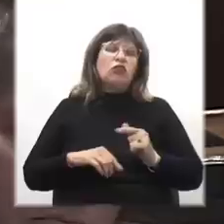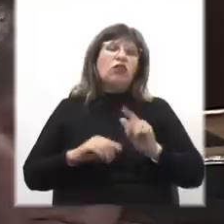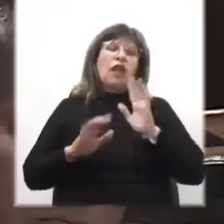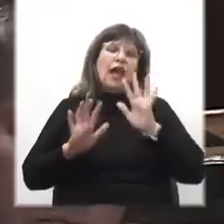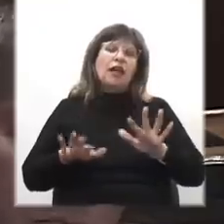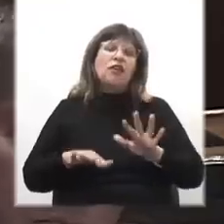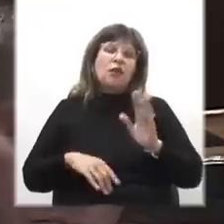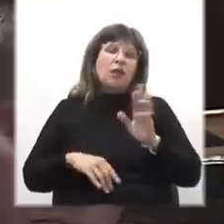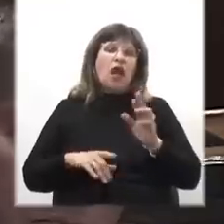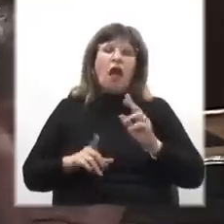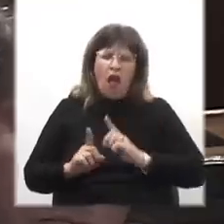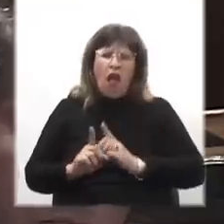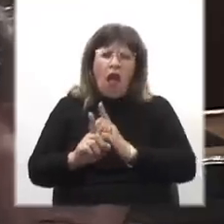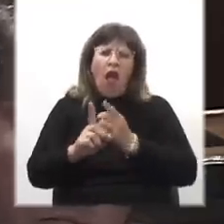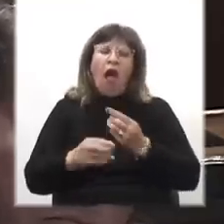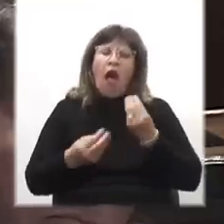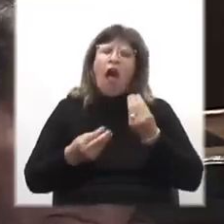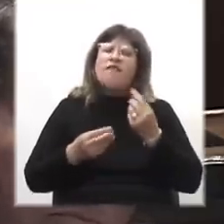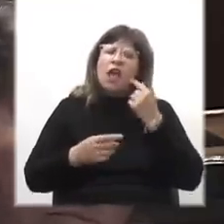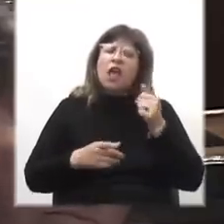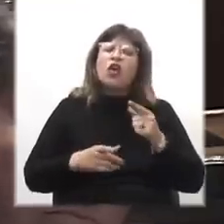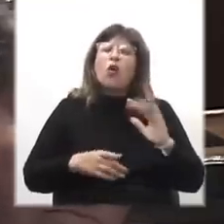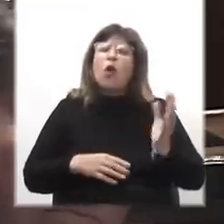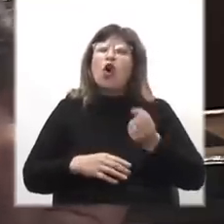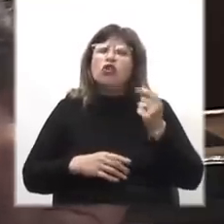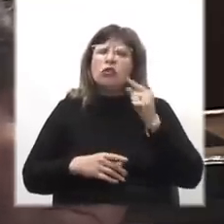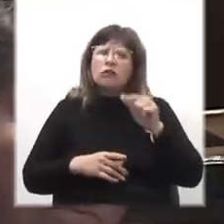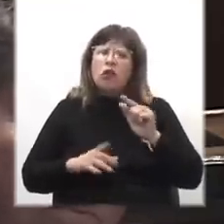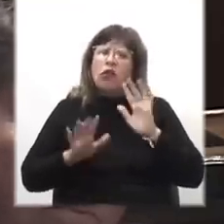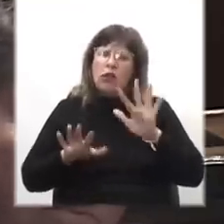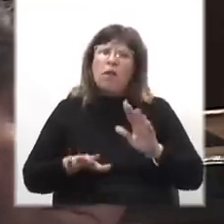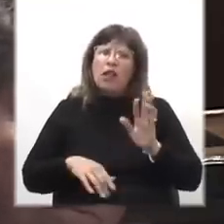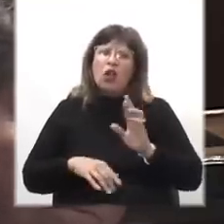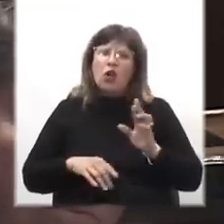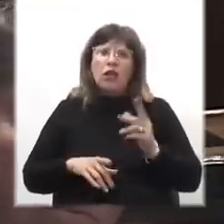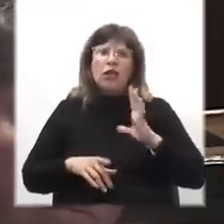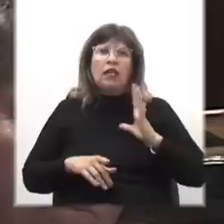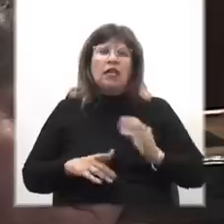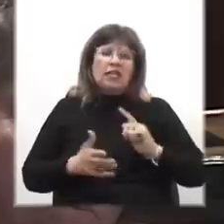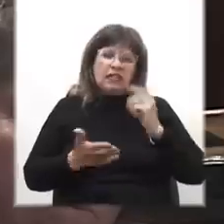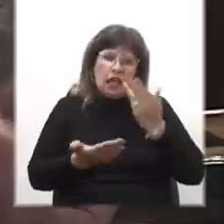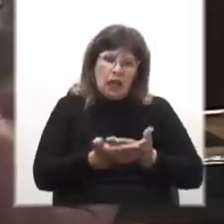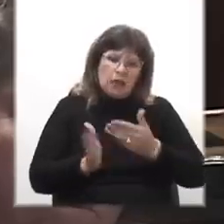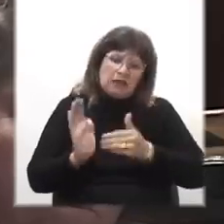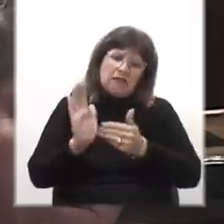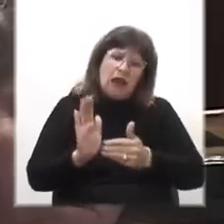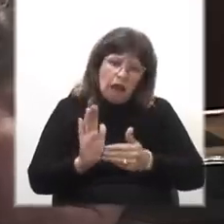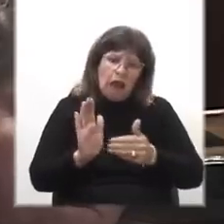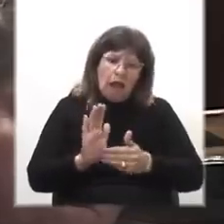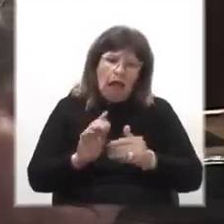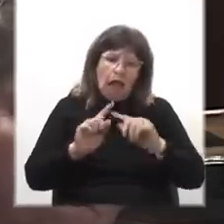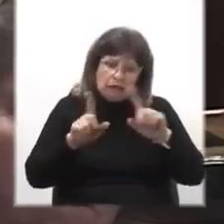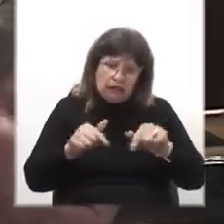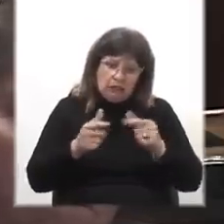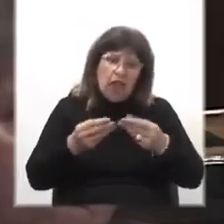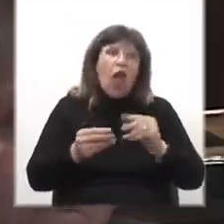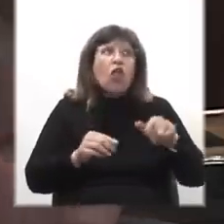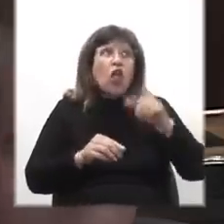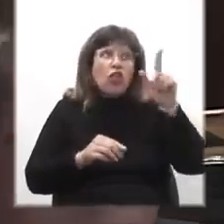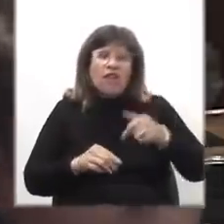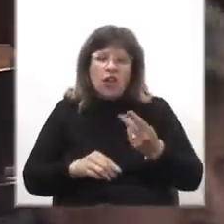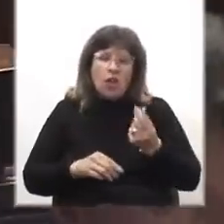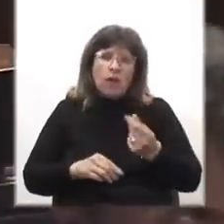andemos correteando a ver cómo lo hubo esos $10.000 y que tenga que presentar 50 certificados notariales a ver cuál es el origen del dinero